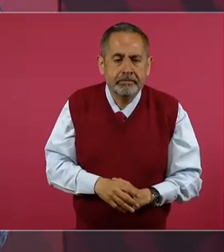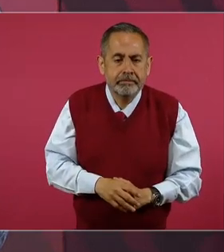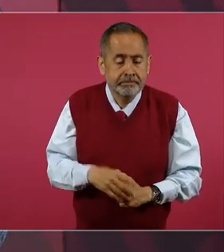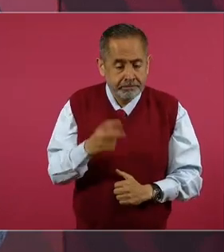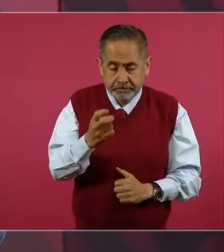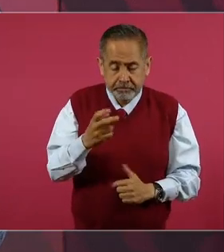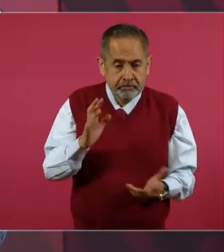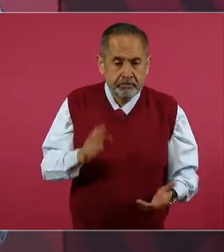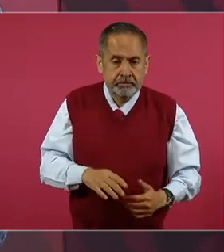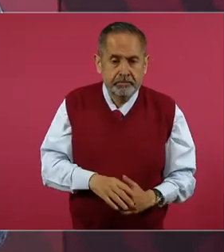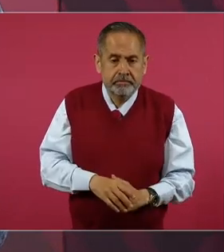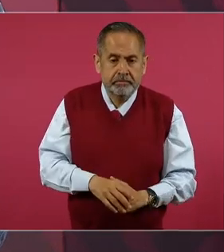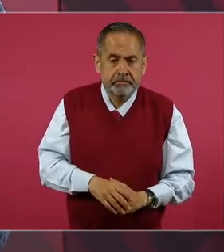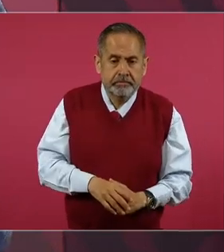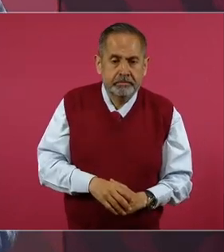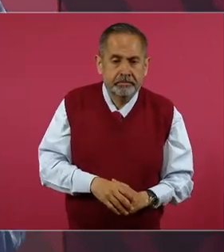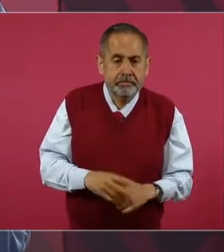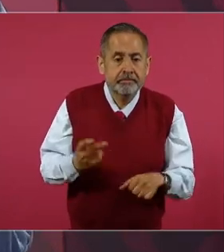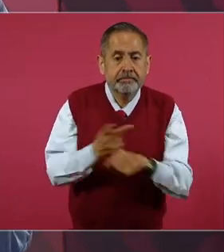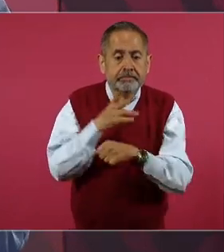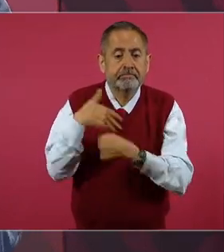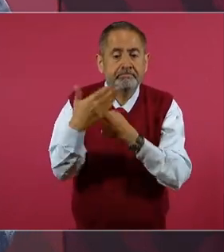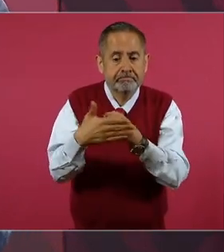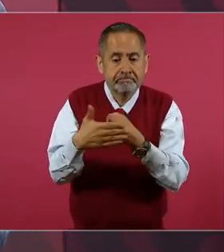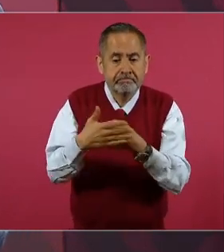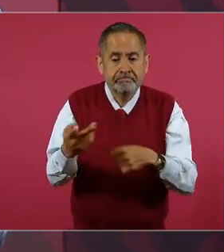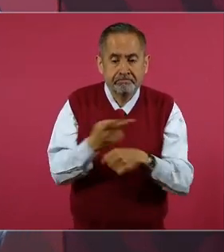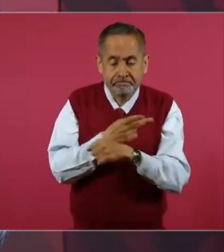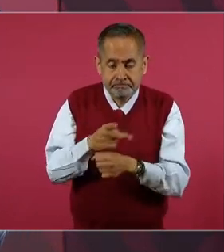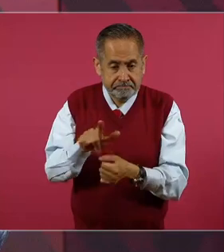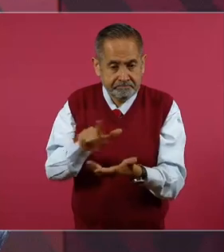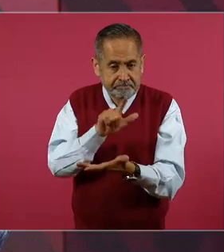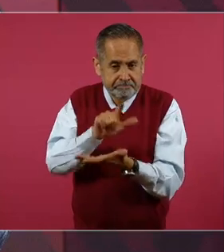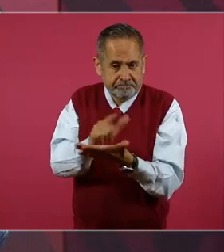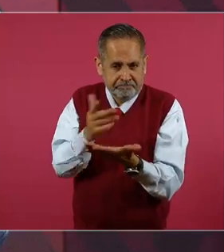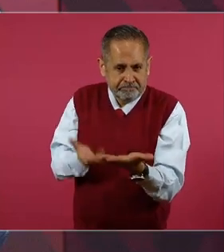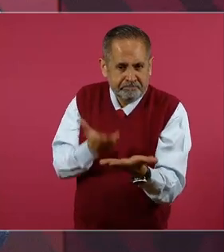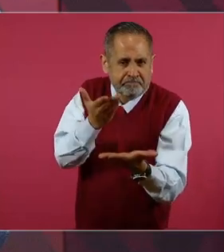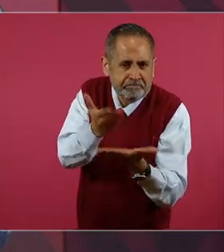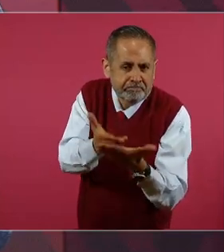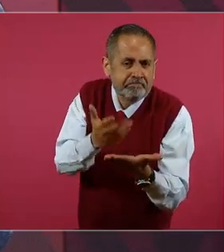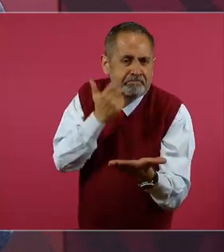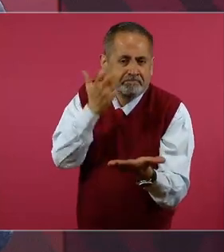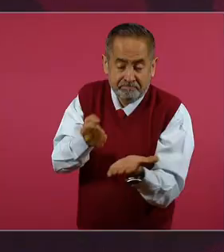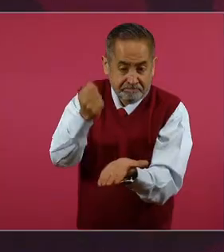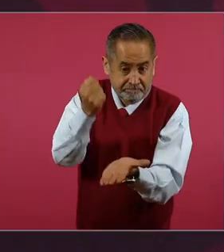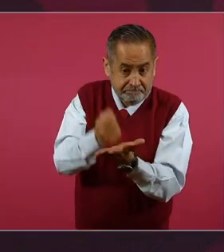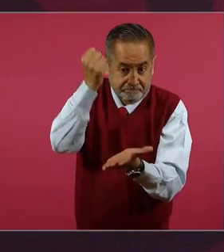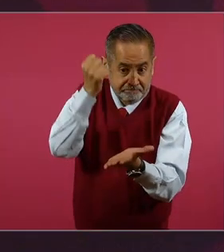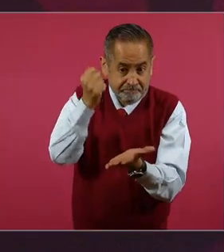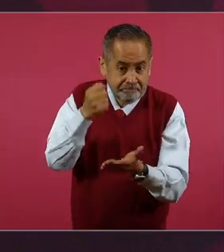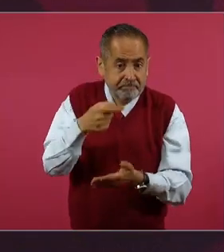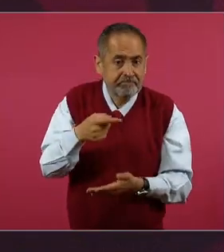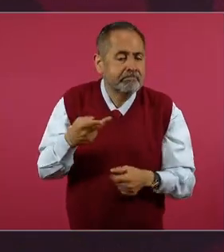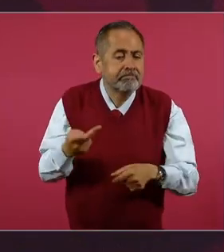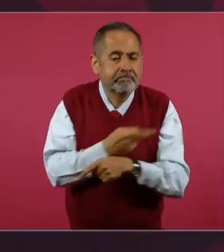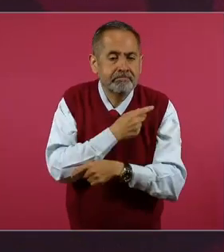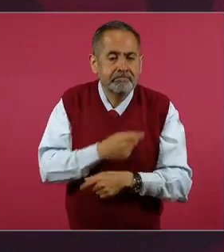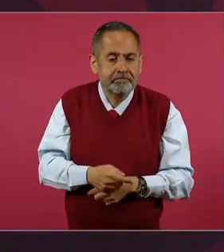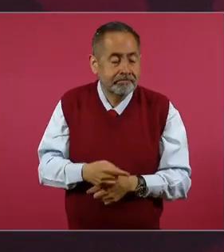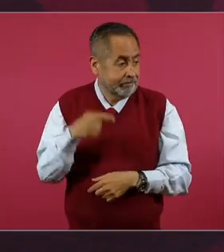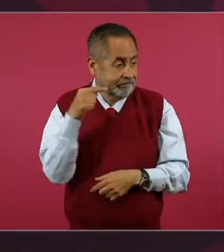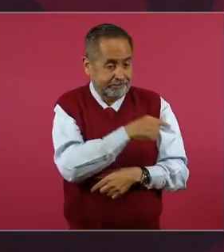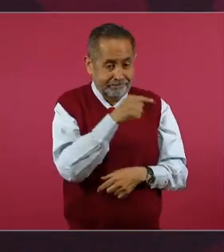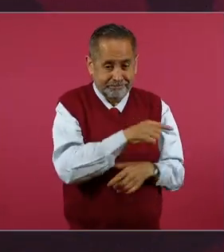Entonces, ¿qué va a pasar ahora si se aprueba la reforma? Que